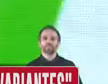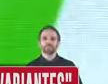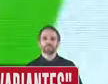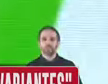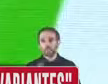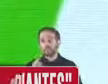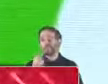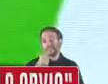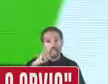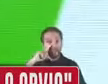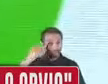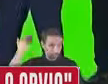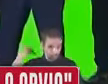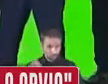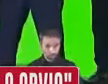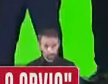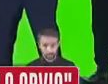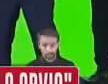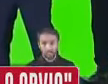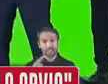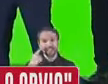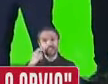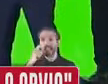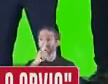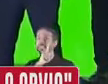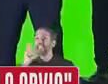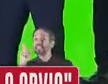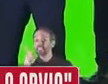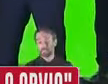alberto en el día 100